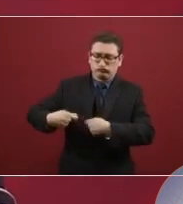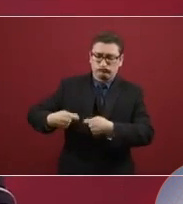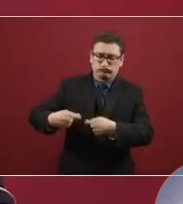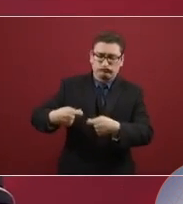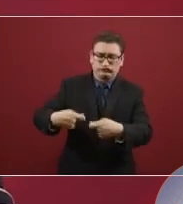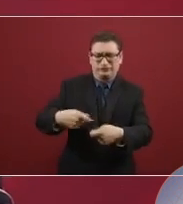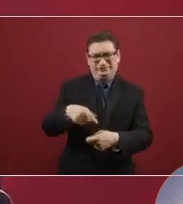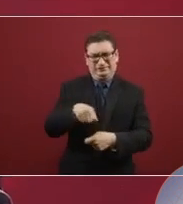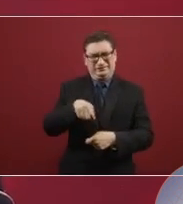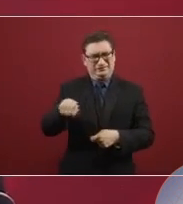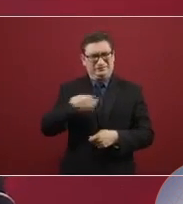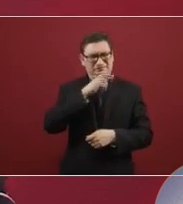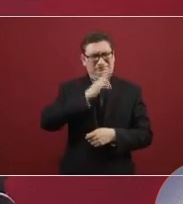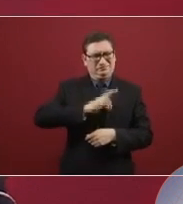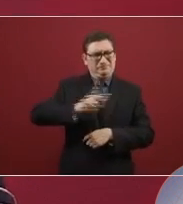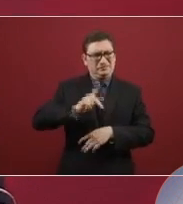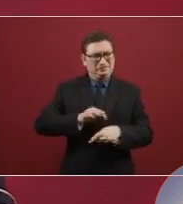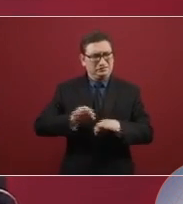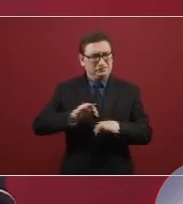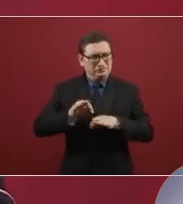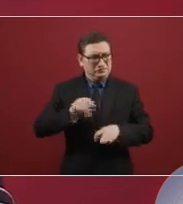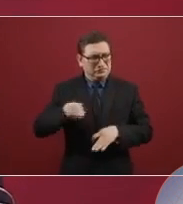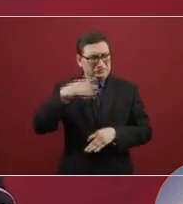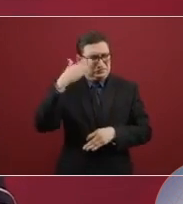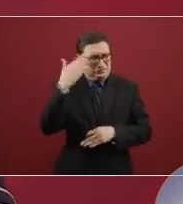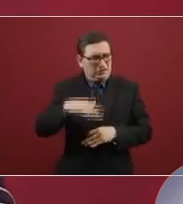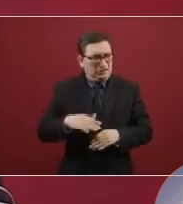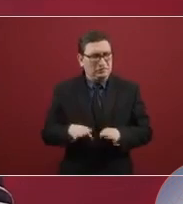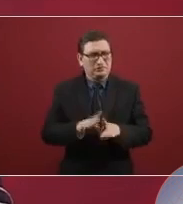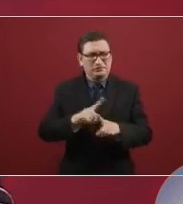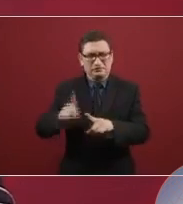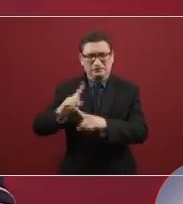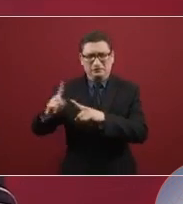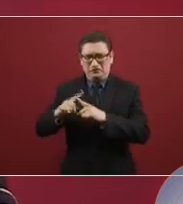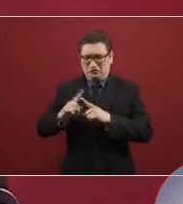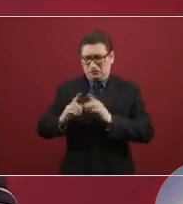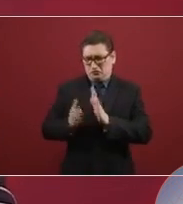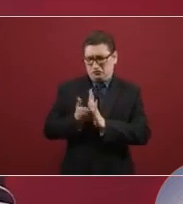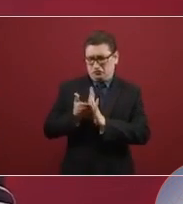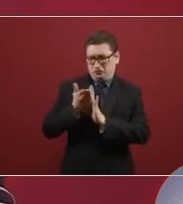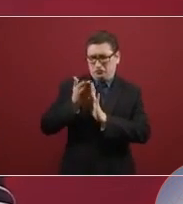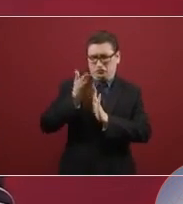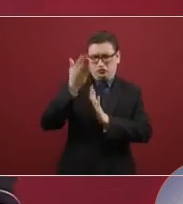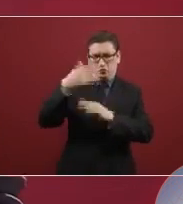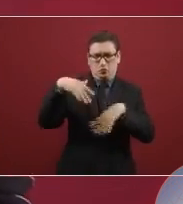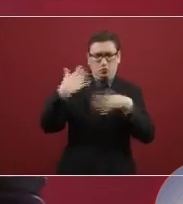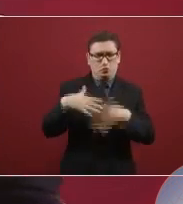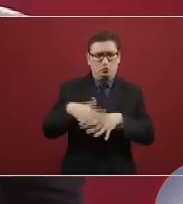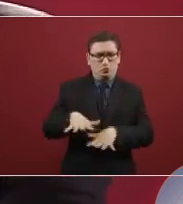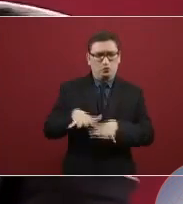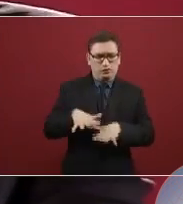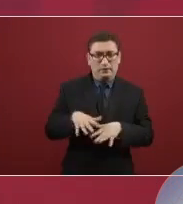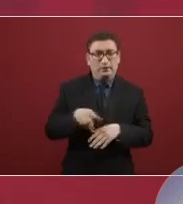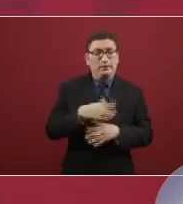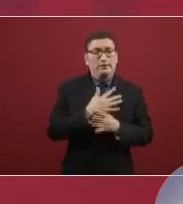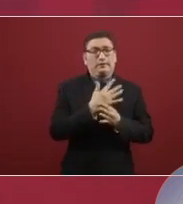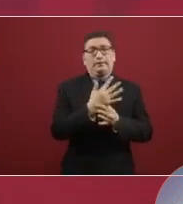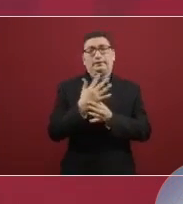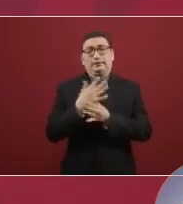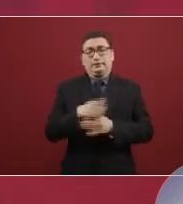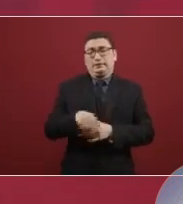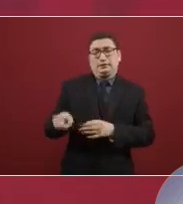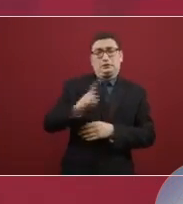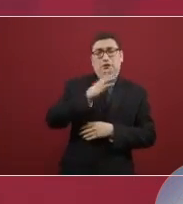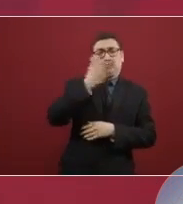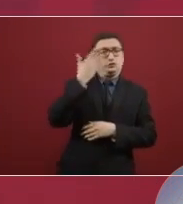mejores trabajadores de la construcción del mundo supuestamente no tenían capacidad